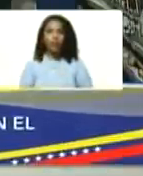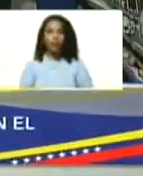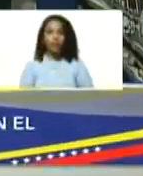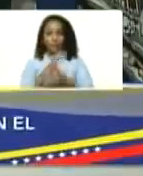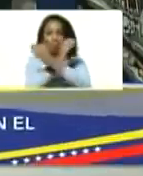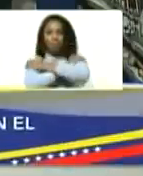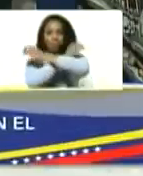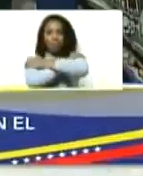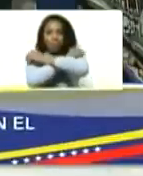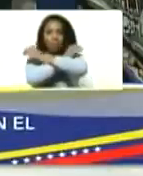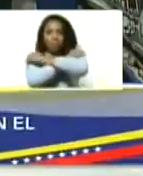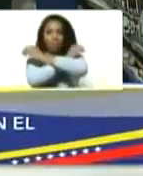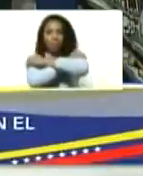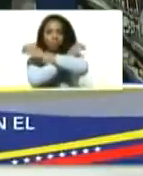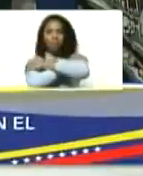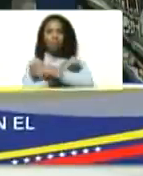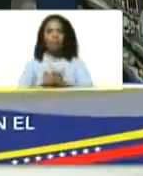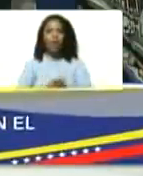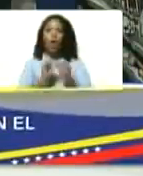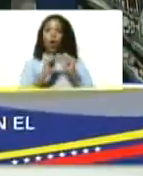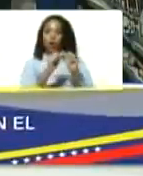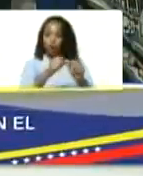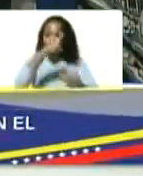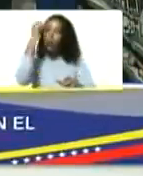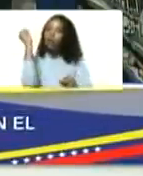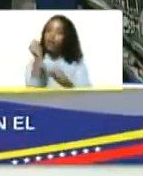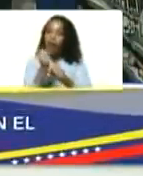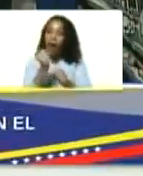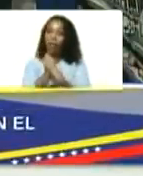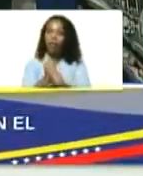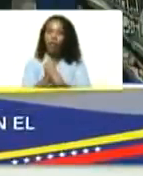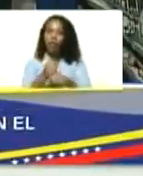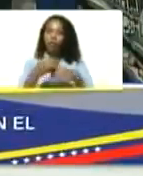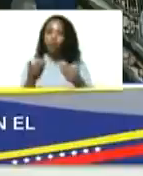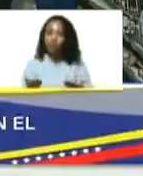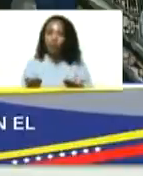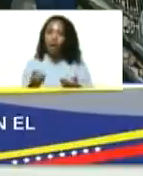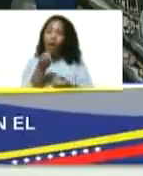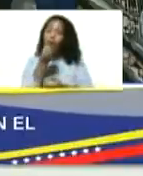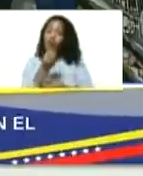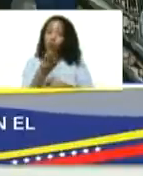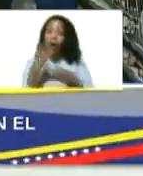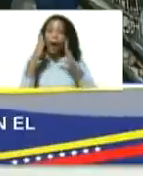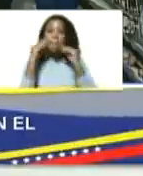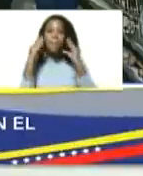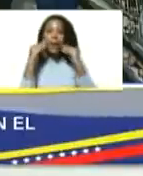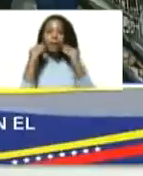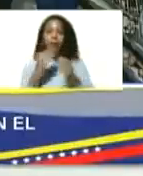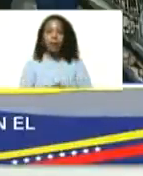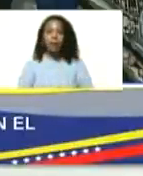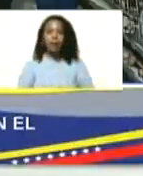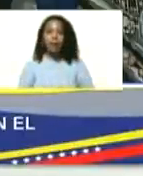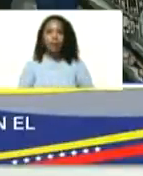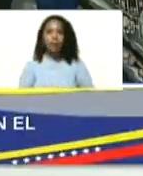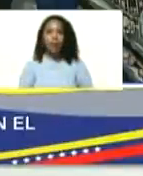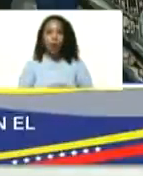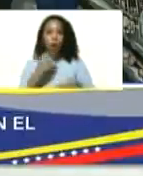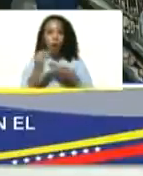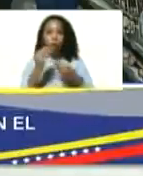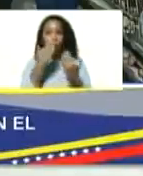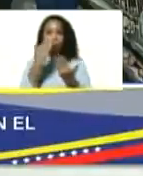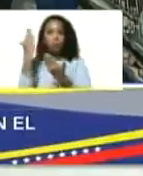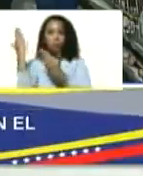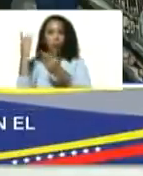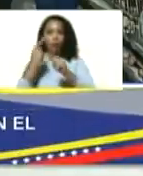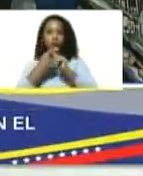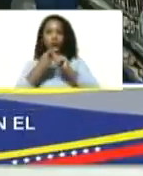felicitaciones continuemos trabajando y que buenas experiencias como esta avícola se